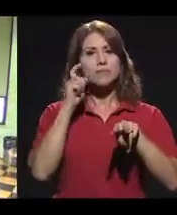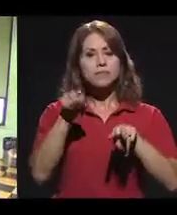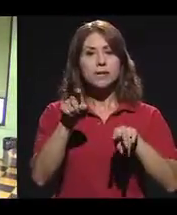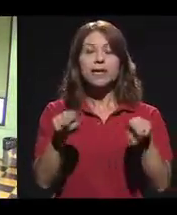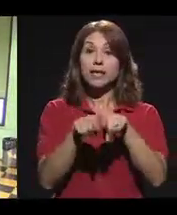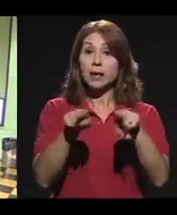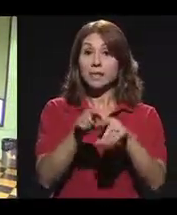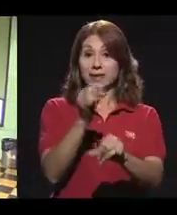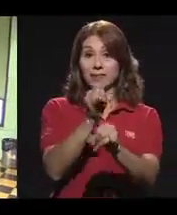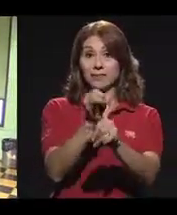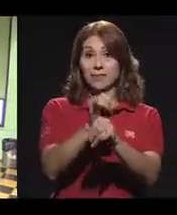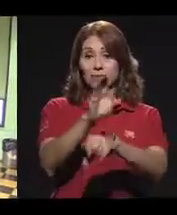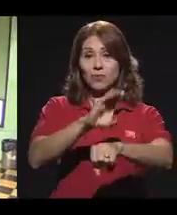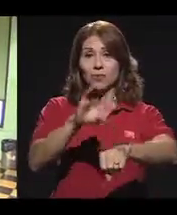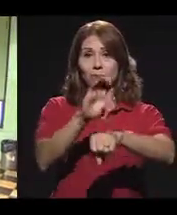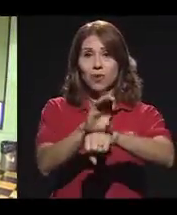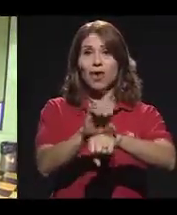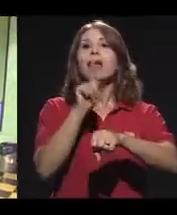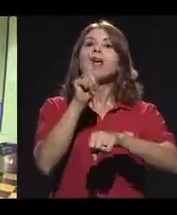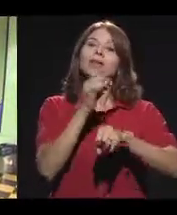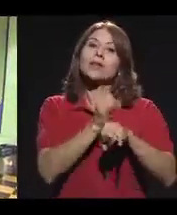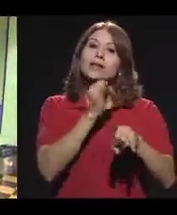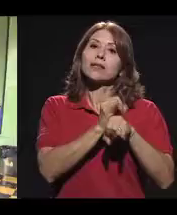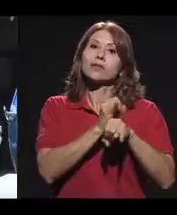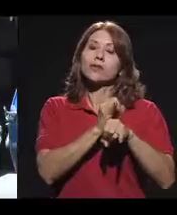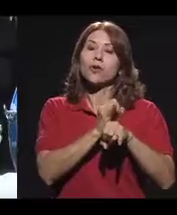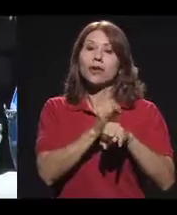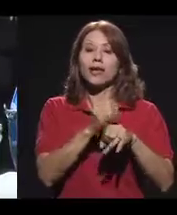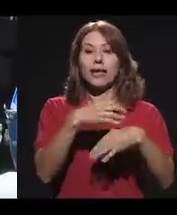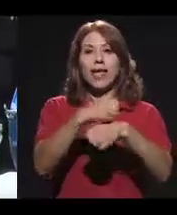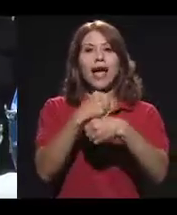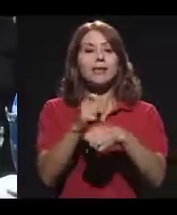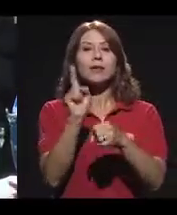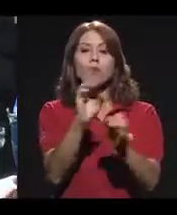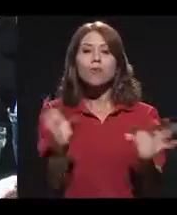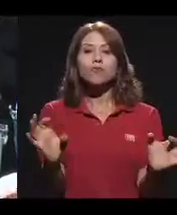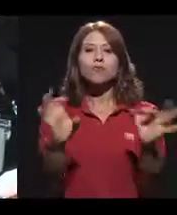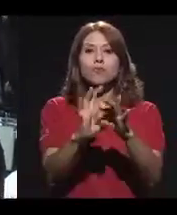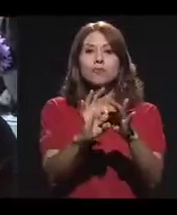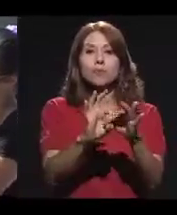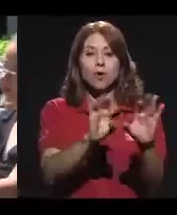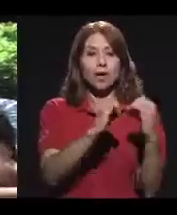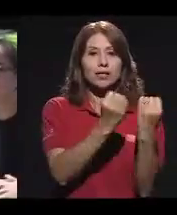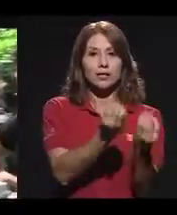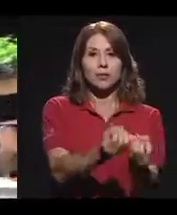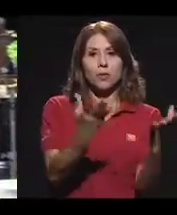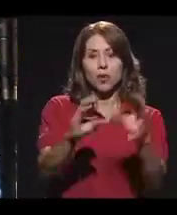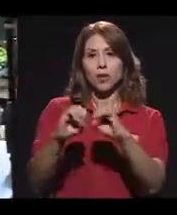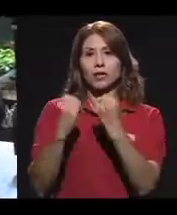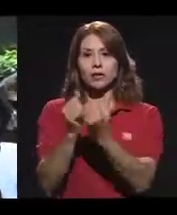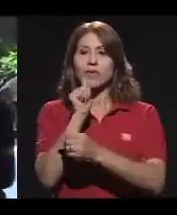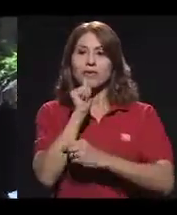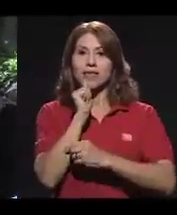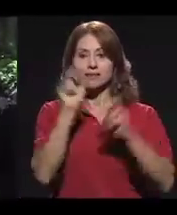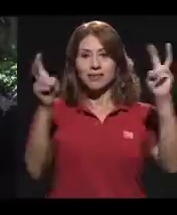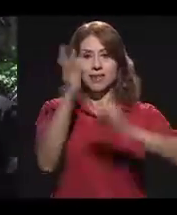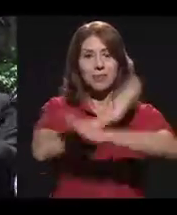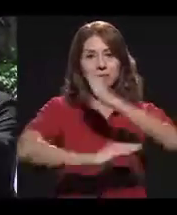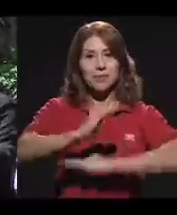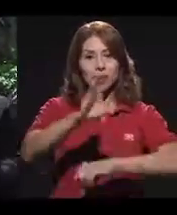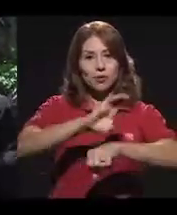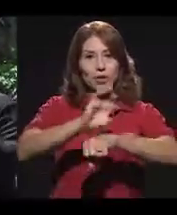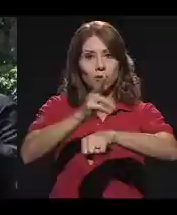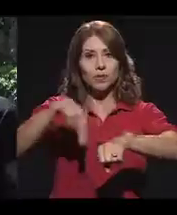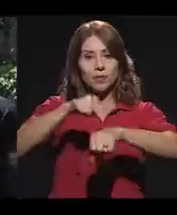y servir como instancia asesora entre las organizaciones públicas y privadas en el tema de discapacidad. El Consejo Nacional